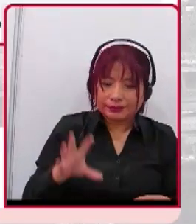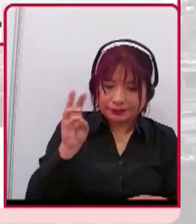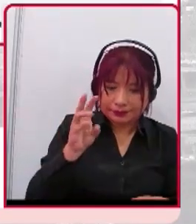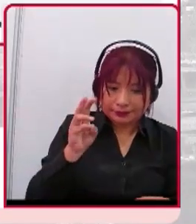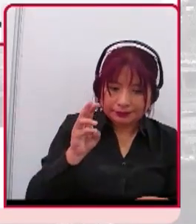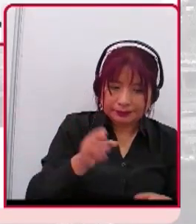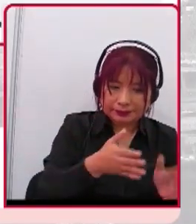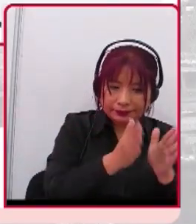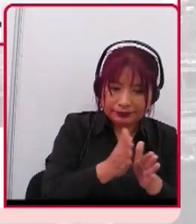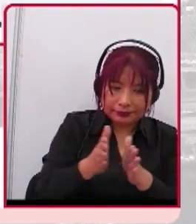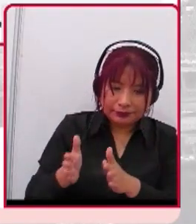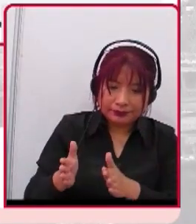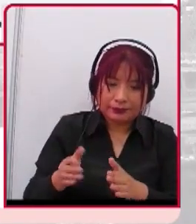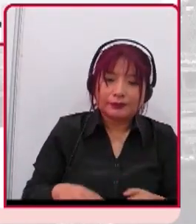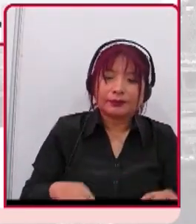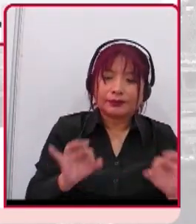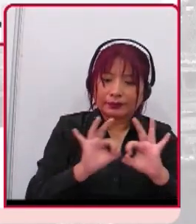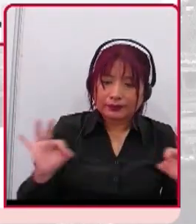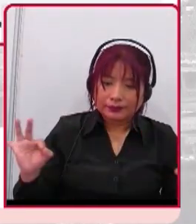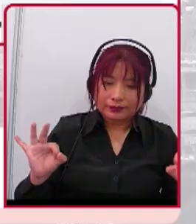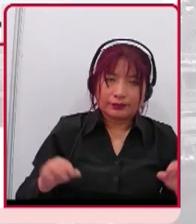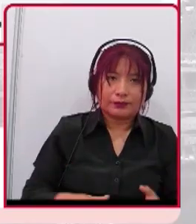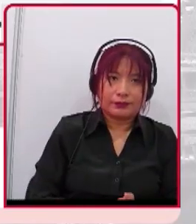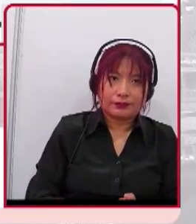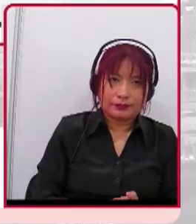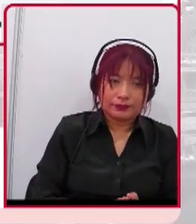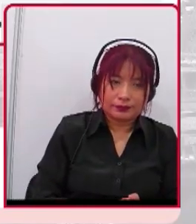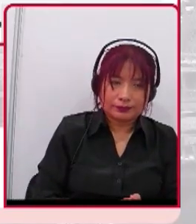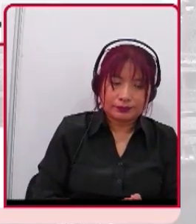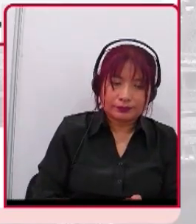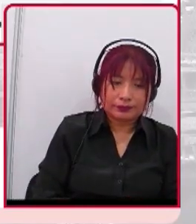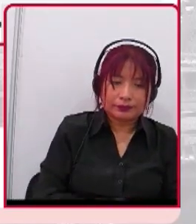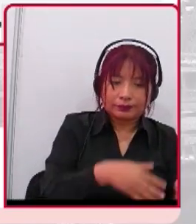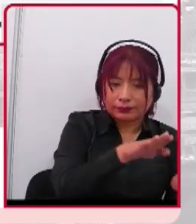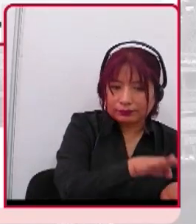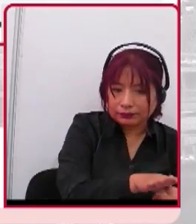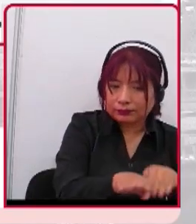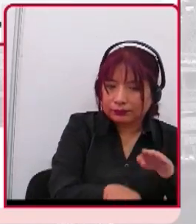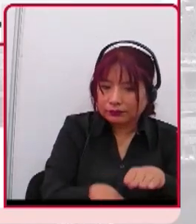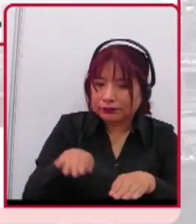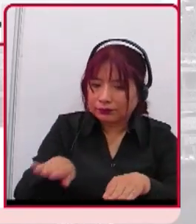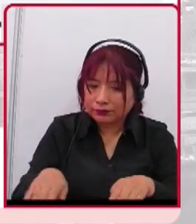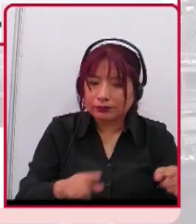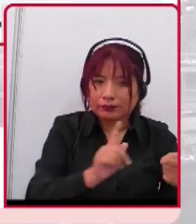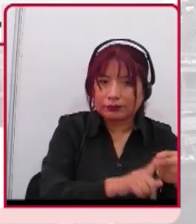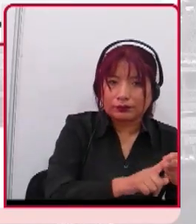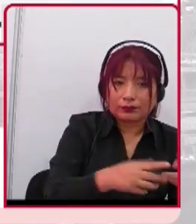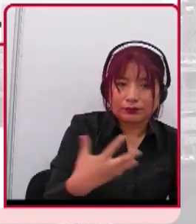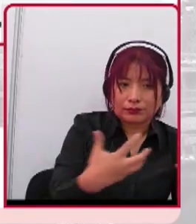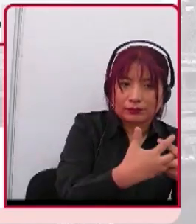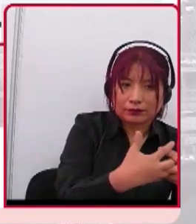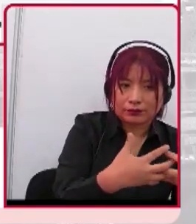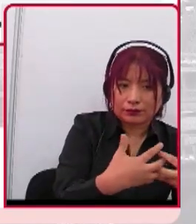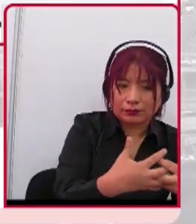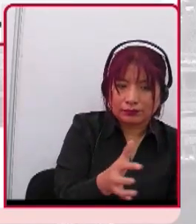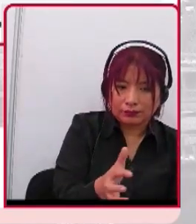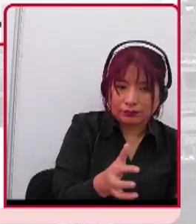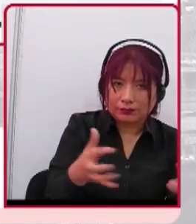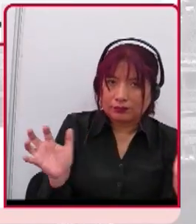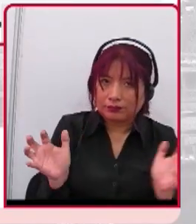de las cuales obviamente hay una combinación entre celdas Wenco y también Jason, ¿sí?